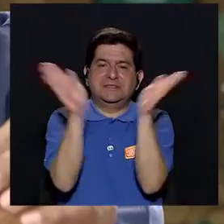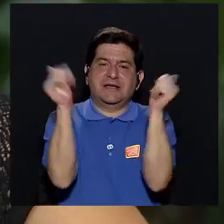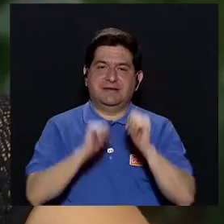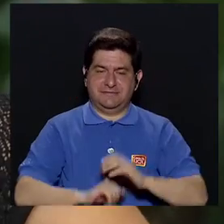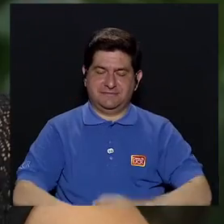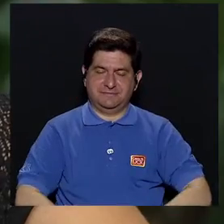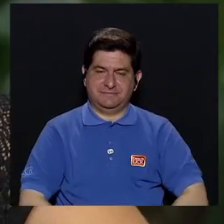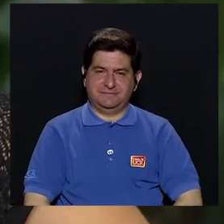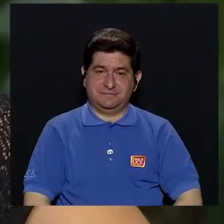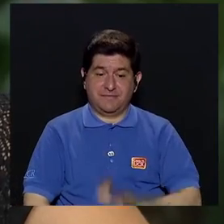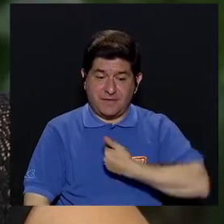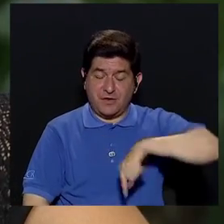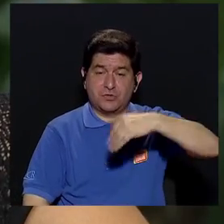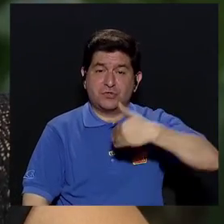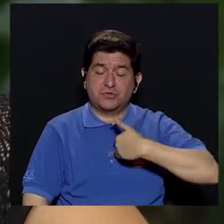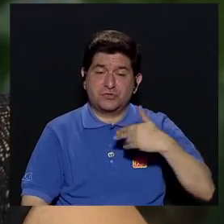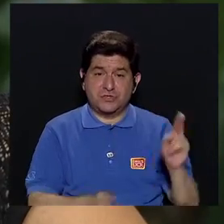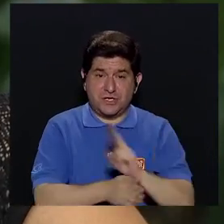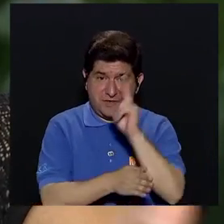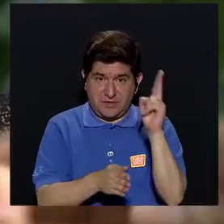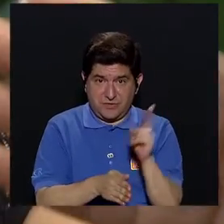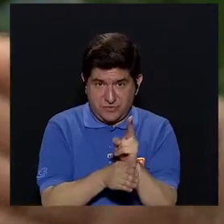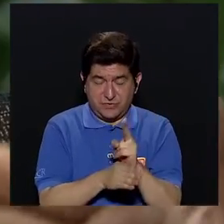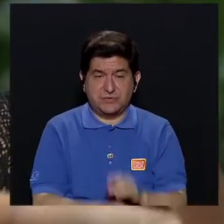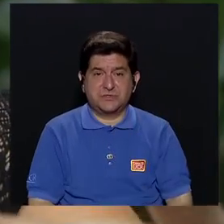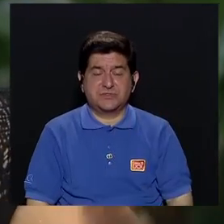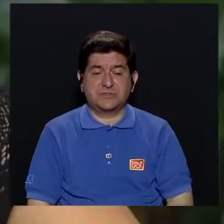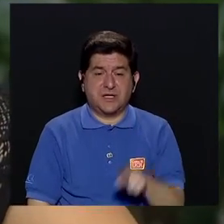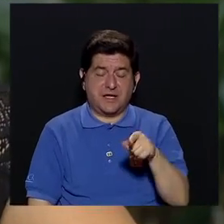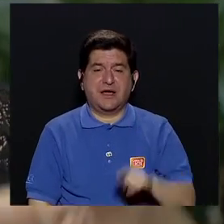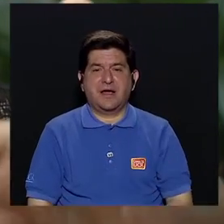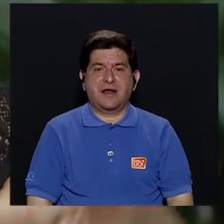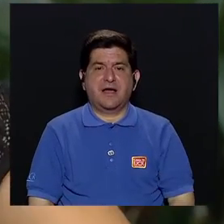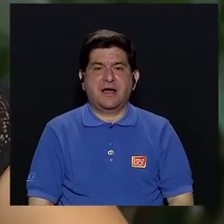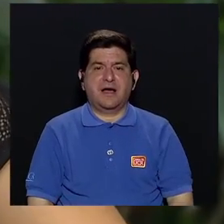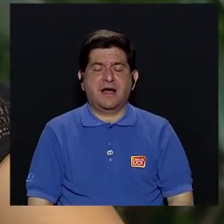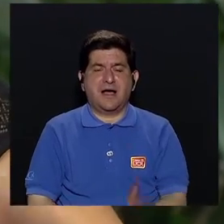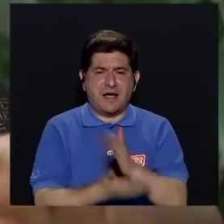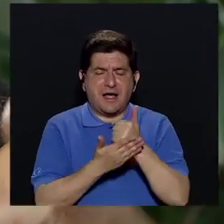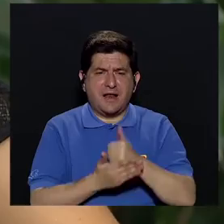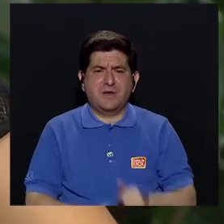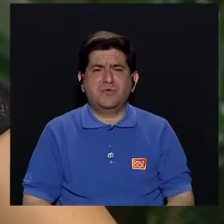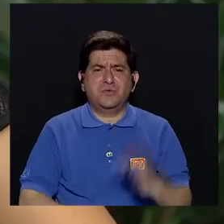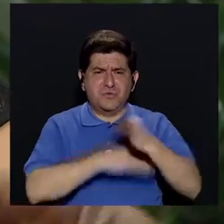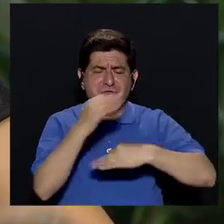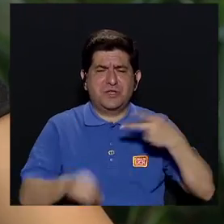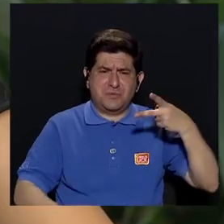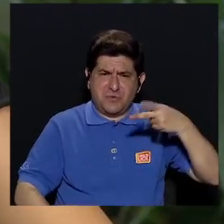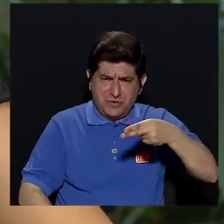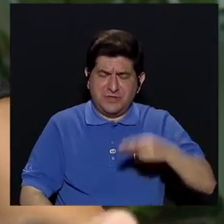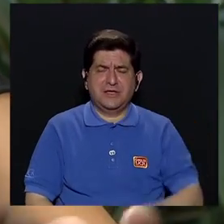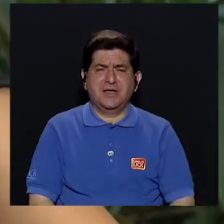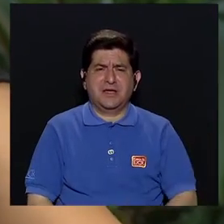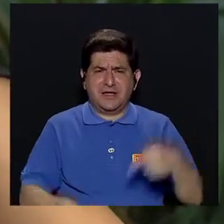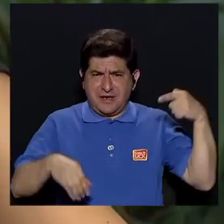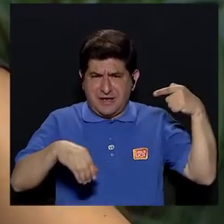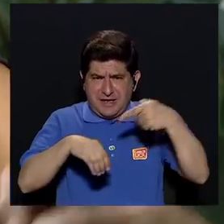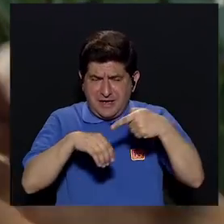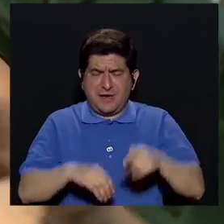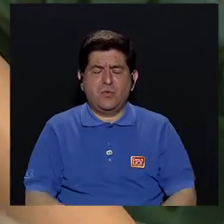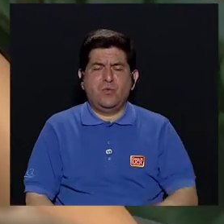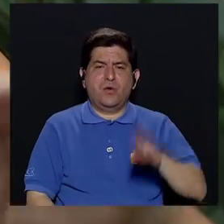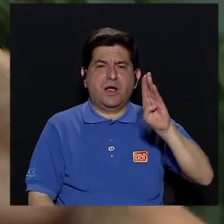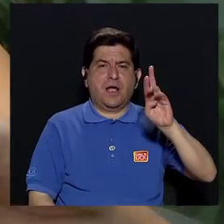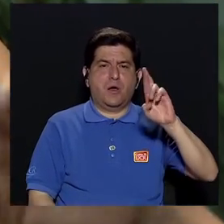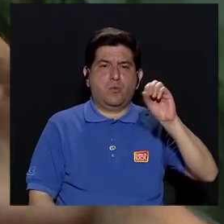general, ¿verdad? Nosotros tenemos que utilizar brocas, instrumentos cortantes, tijeras, agujas, etcétera, ¿verdad?